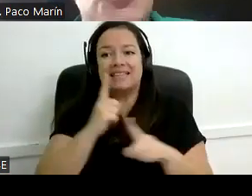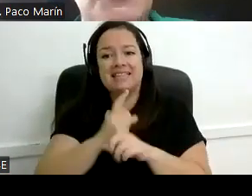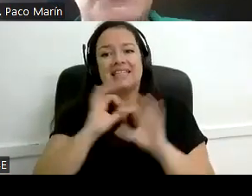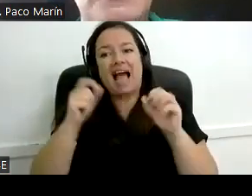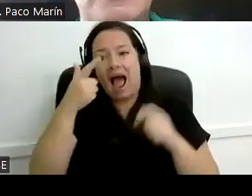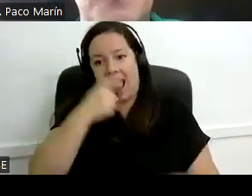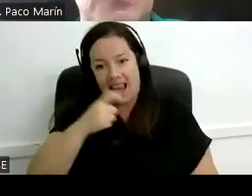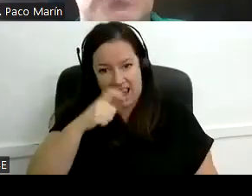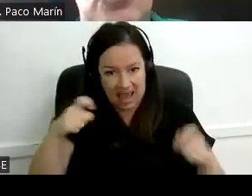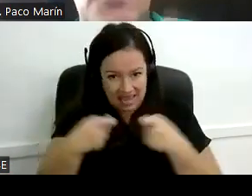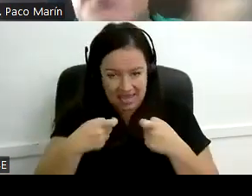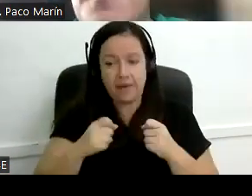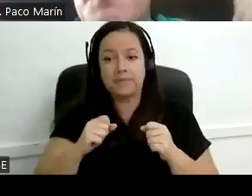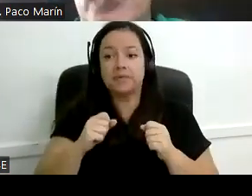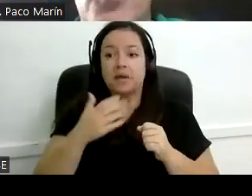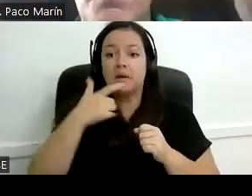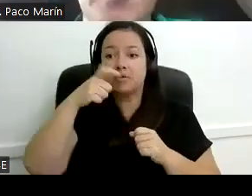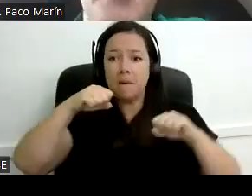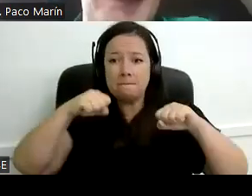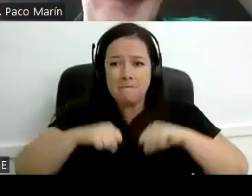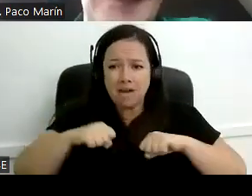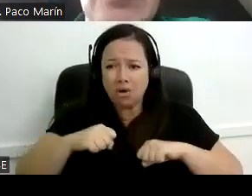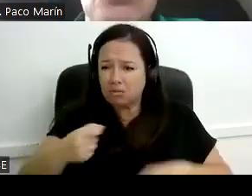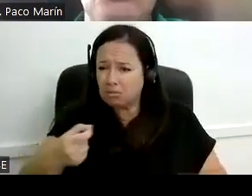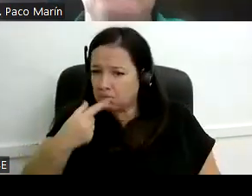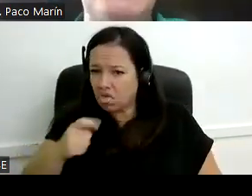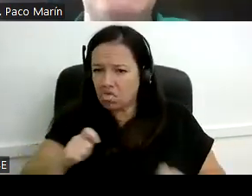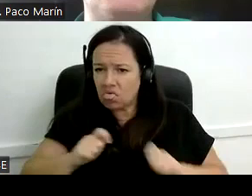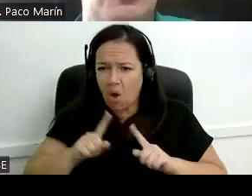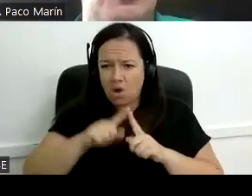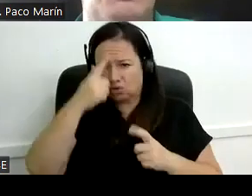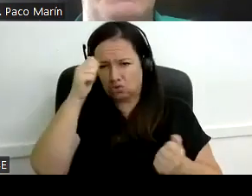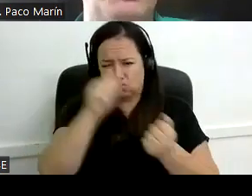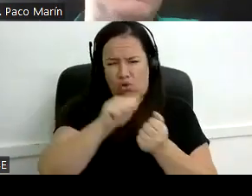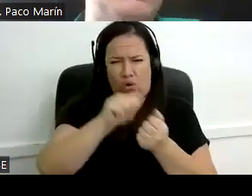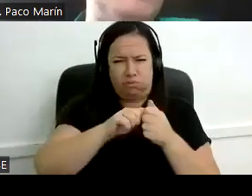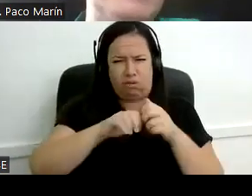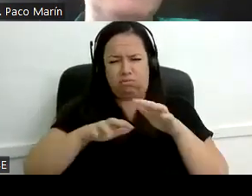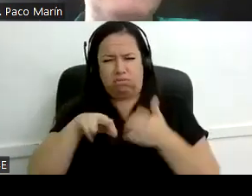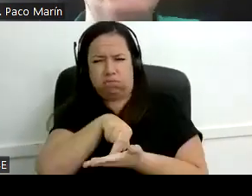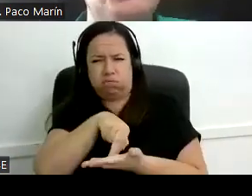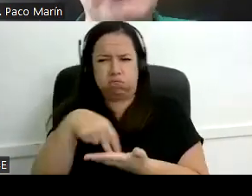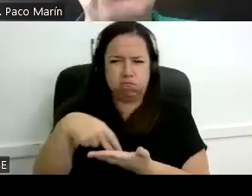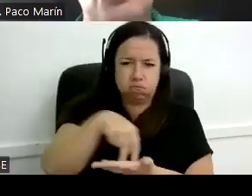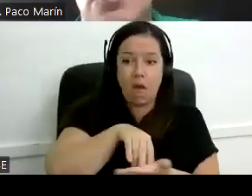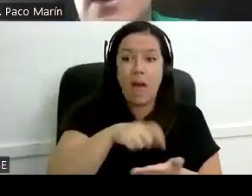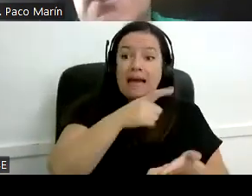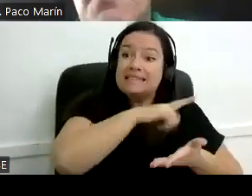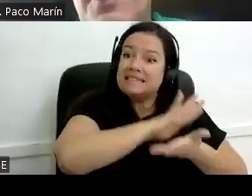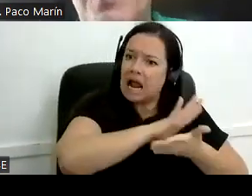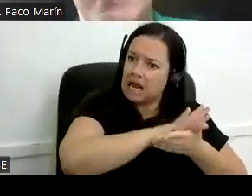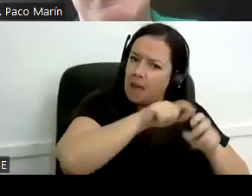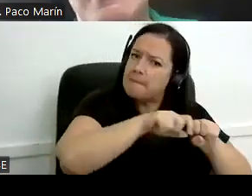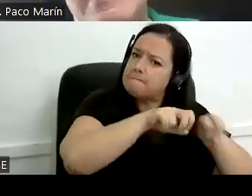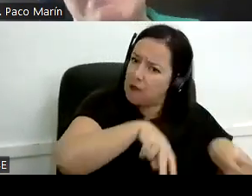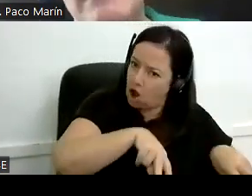gente mayor también los vuelve más torpe, no tanto, como decíamos antes con los tranquilizantes, no tanto